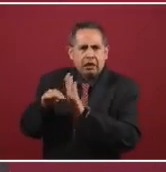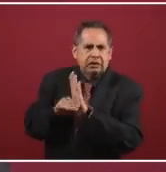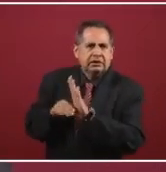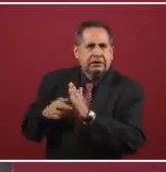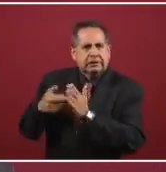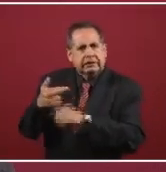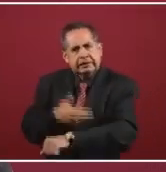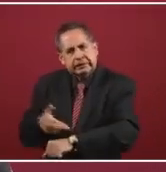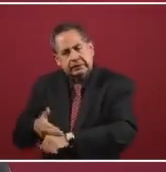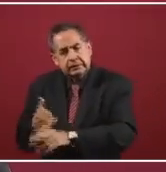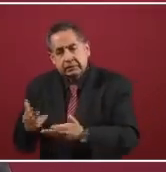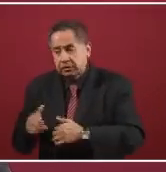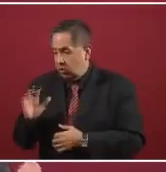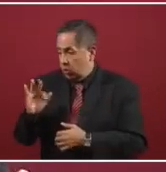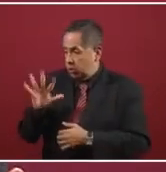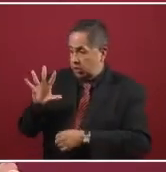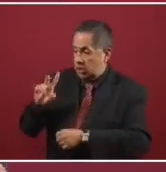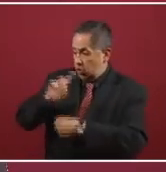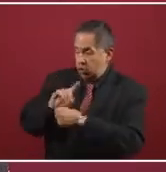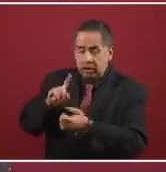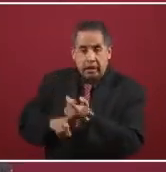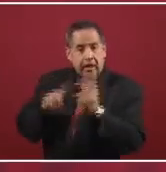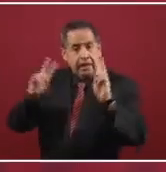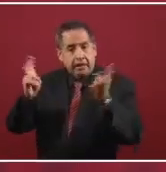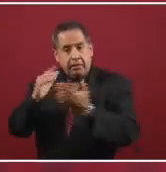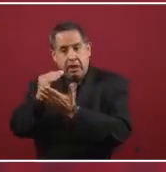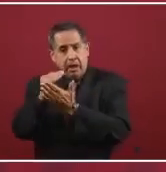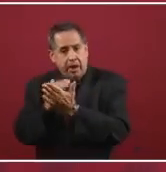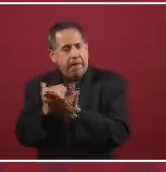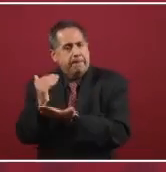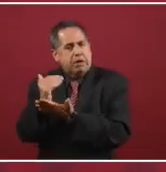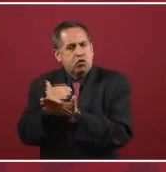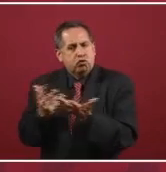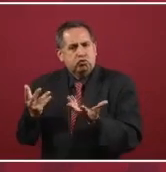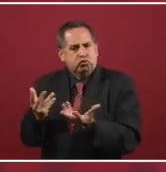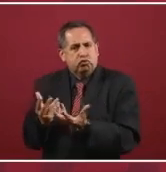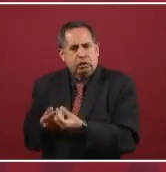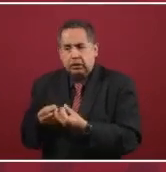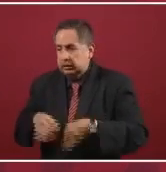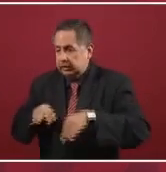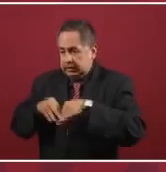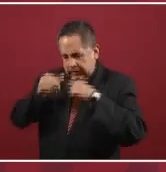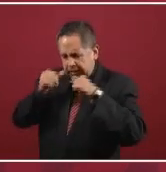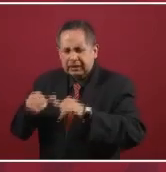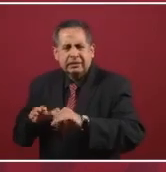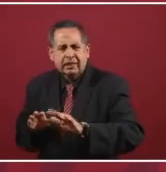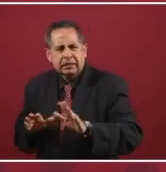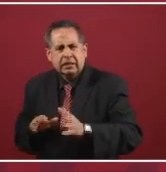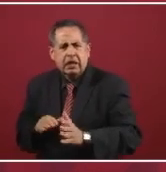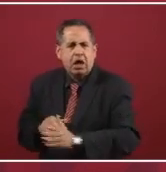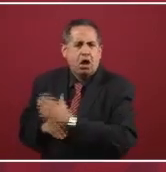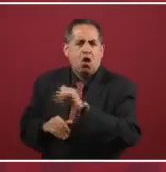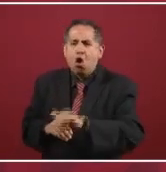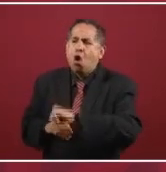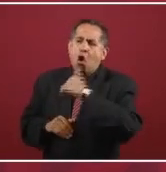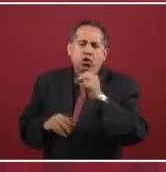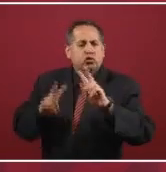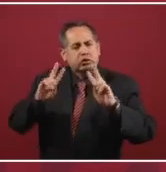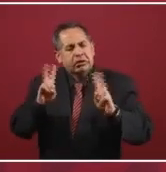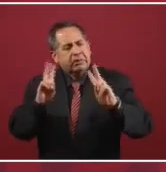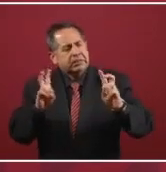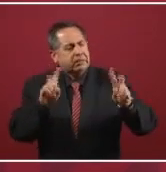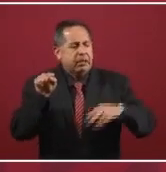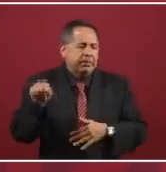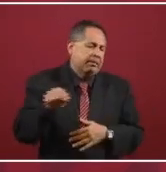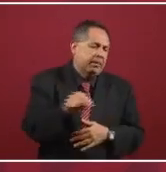45 días, ¿qué esperaríamos? Que el tema migratorio sea cada vez menos importante y otros temas que nos interesan sean cada